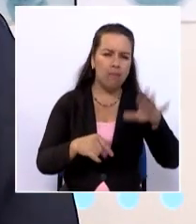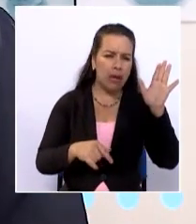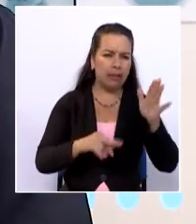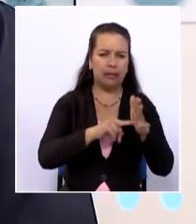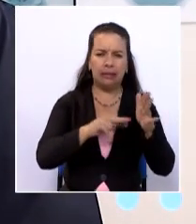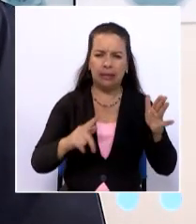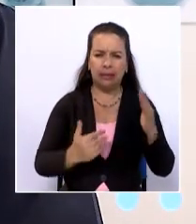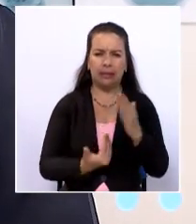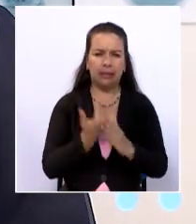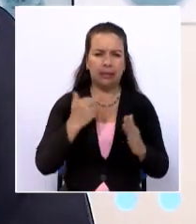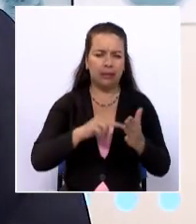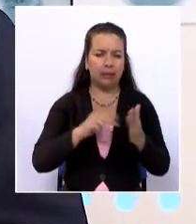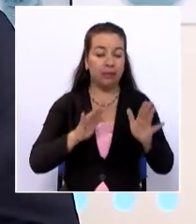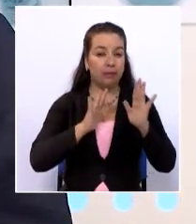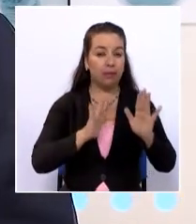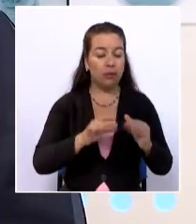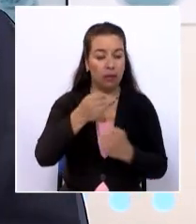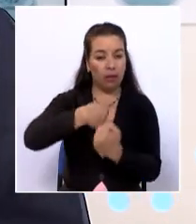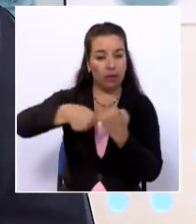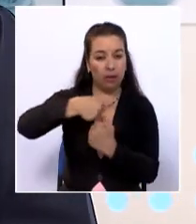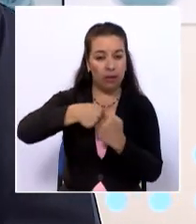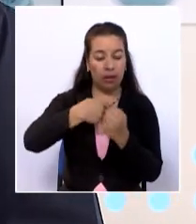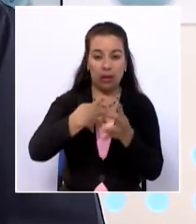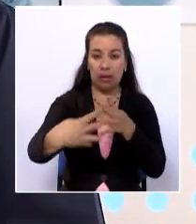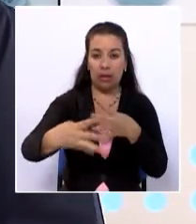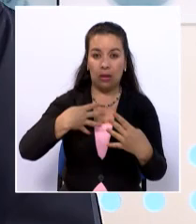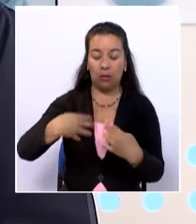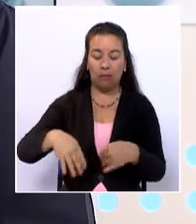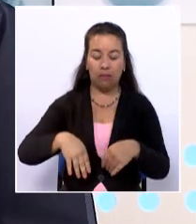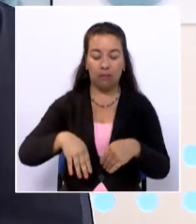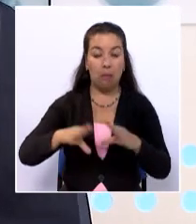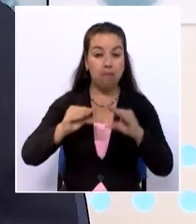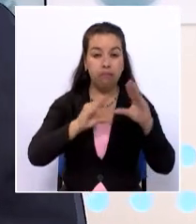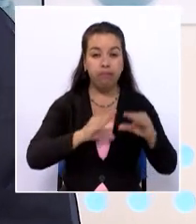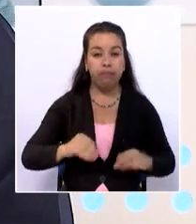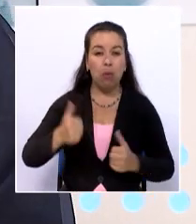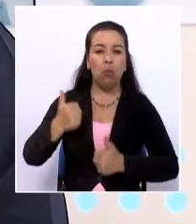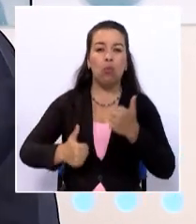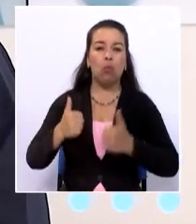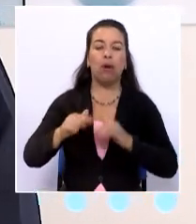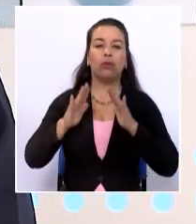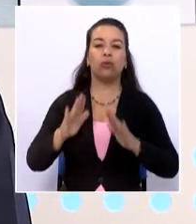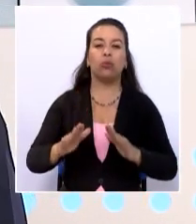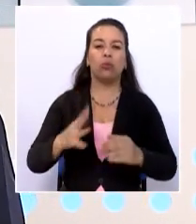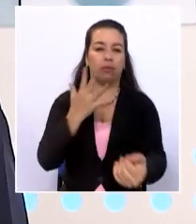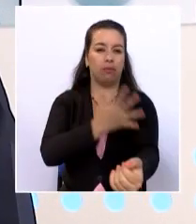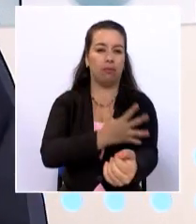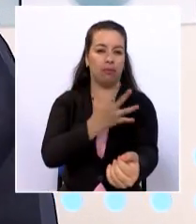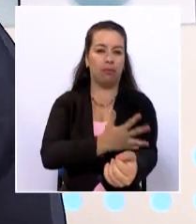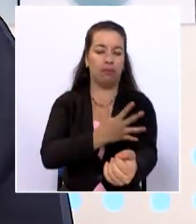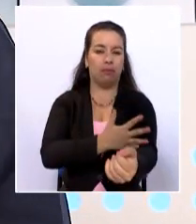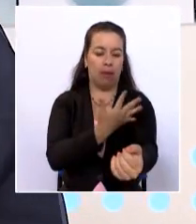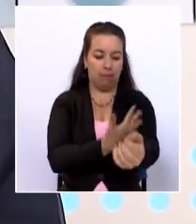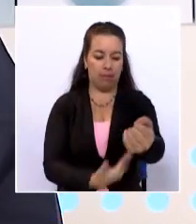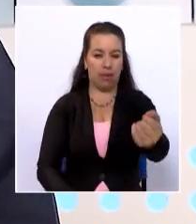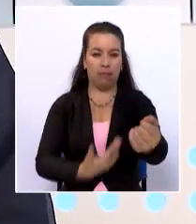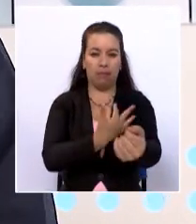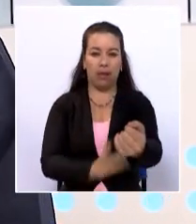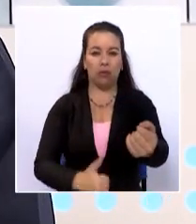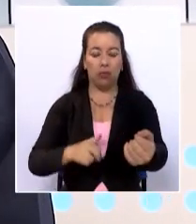regeneración osteoarticular y de tejidos blandos específicamente es el manejo del plasma rico en plaquetas sí